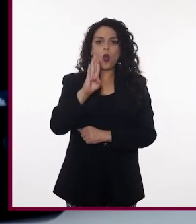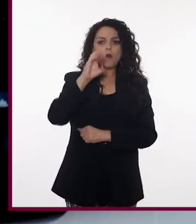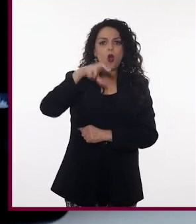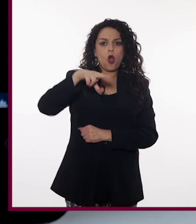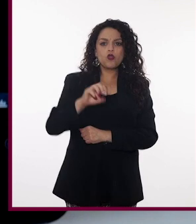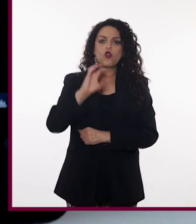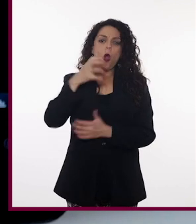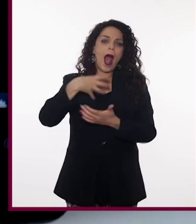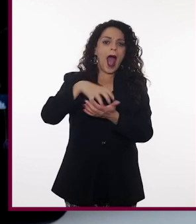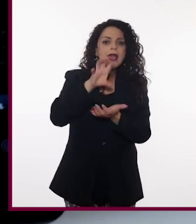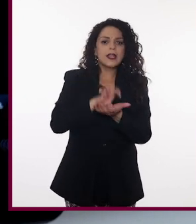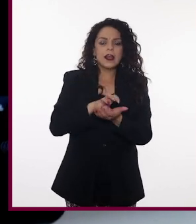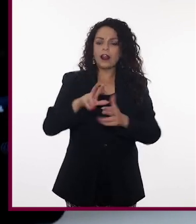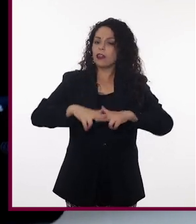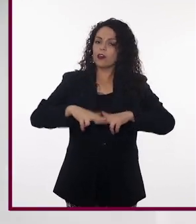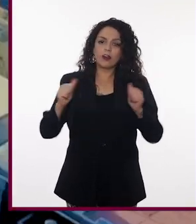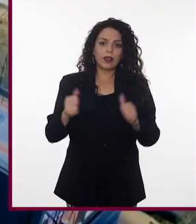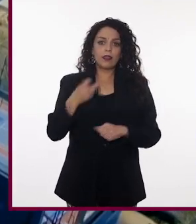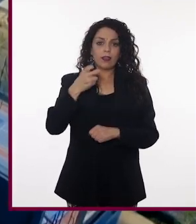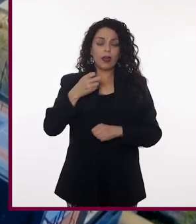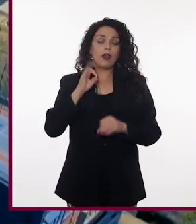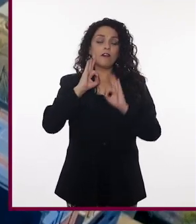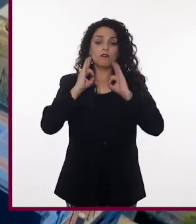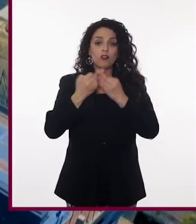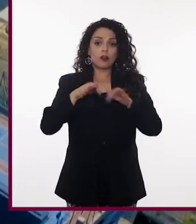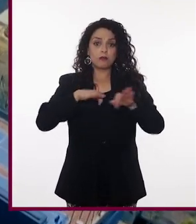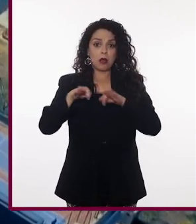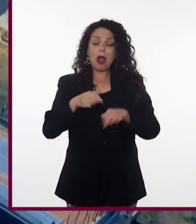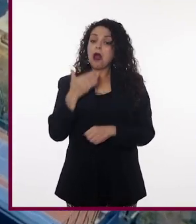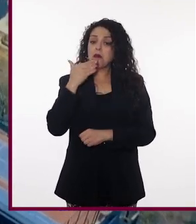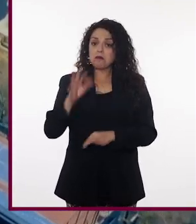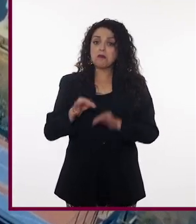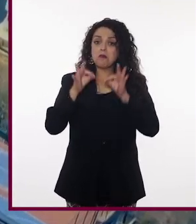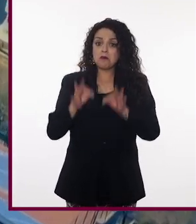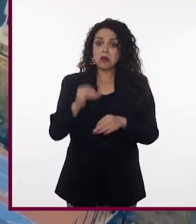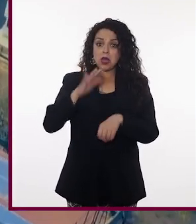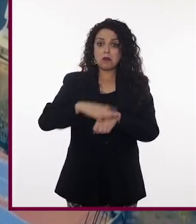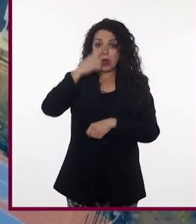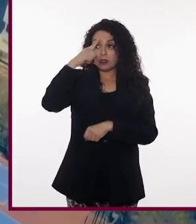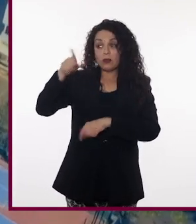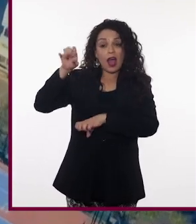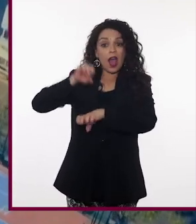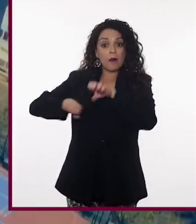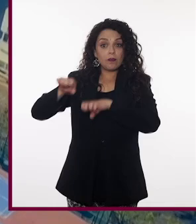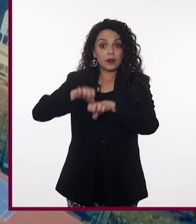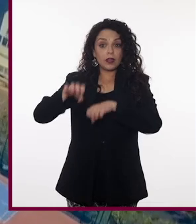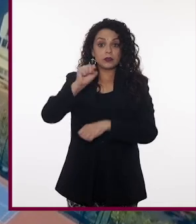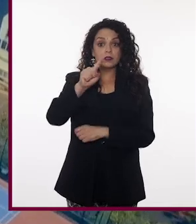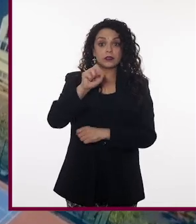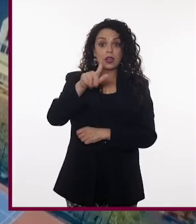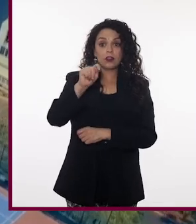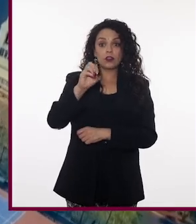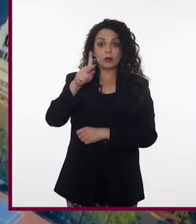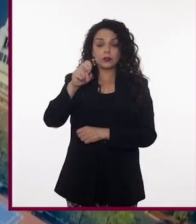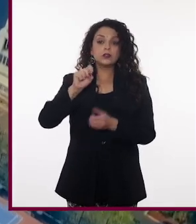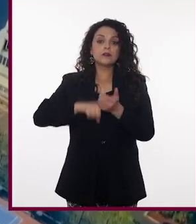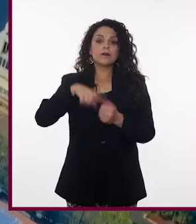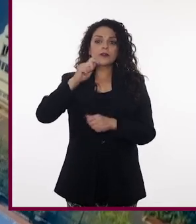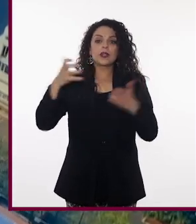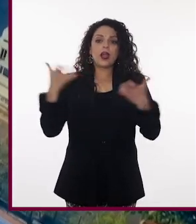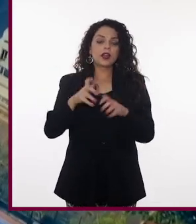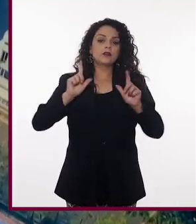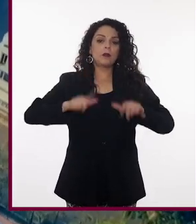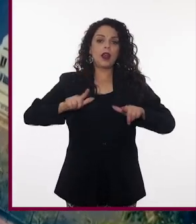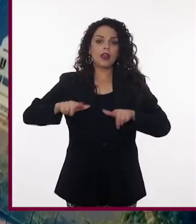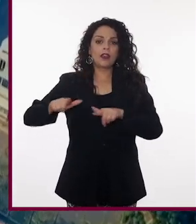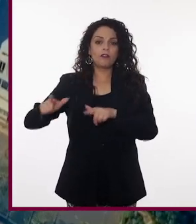o aguinaldos. Este modelo de trabajo ha dado buenos resultados, sobre todo para las empresas startups, creadoras de las plataformas